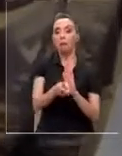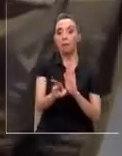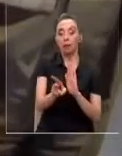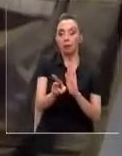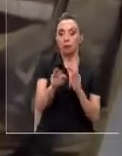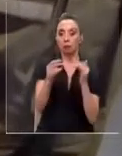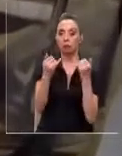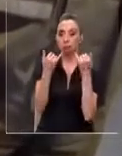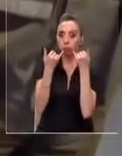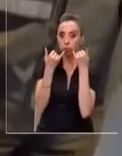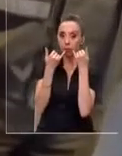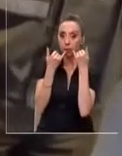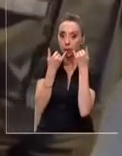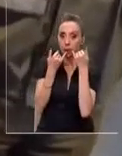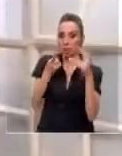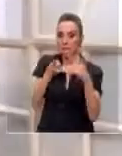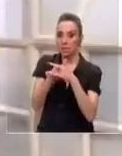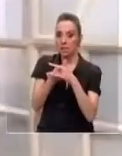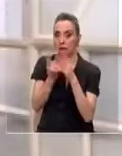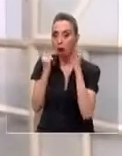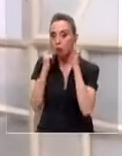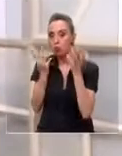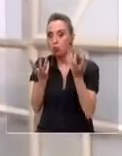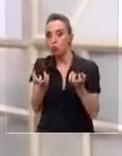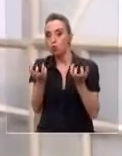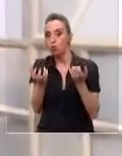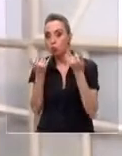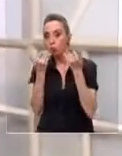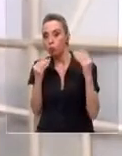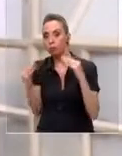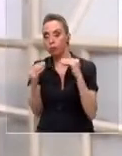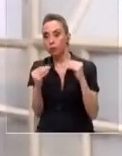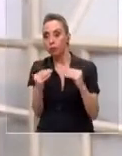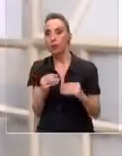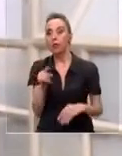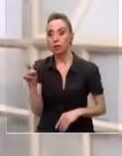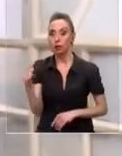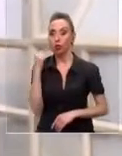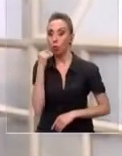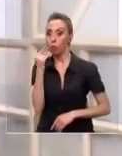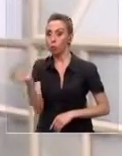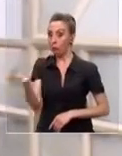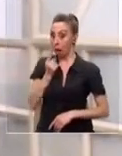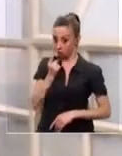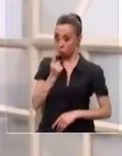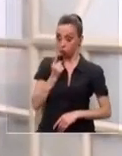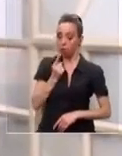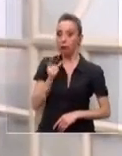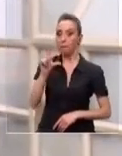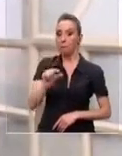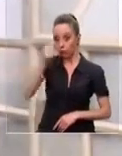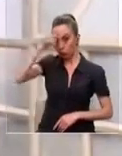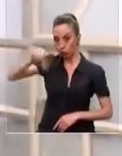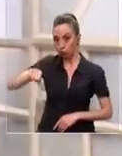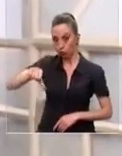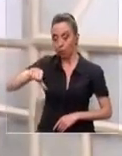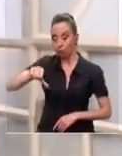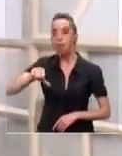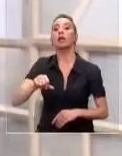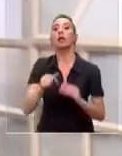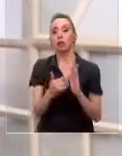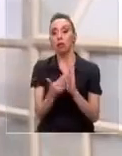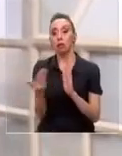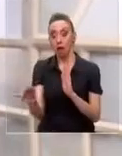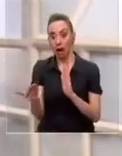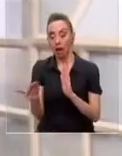la interceptación de llamados telefónicos. Y la declaración compensada también, con ciertas limitaciones, pero la